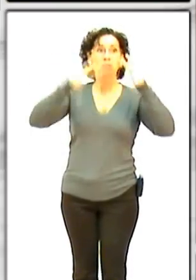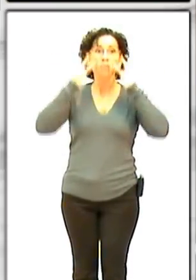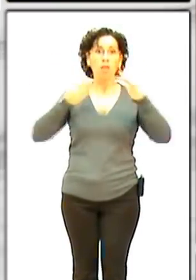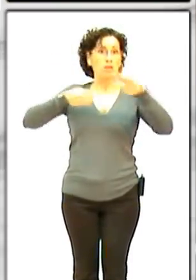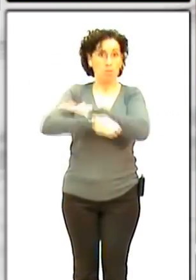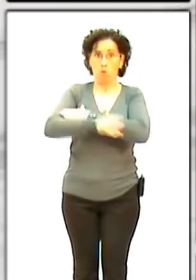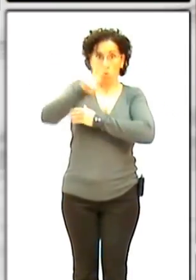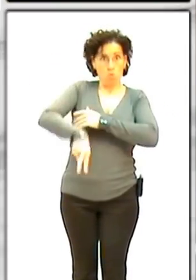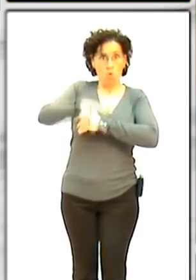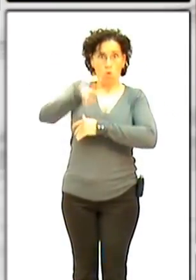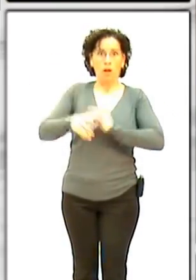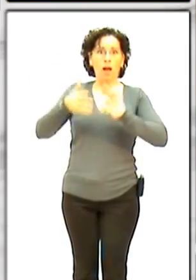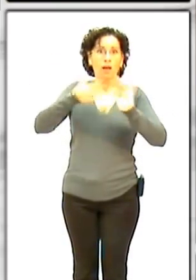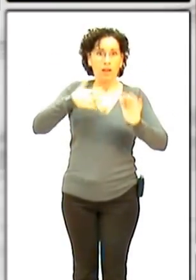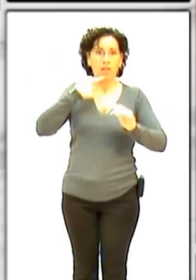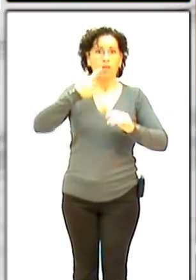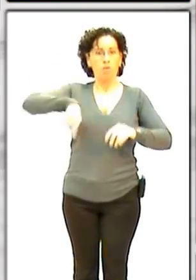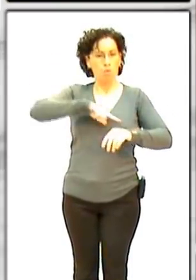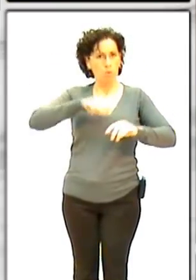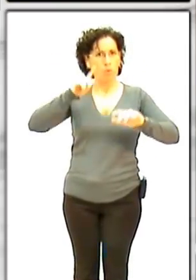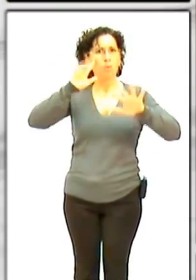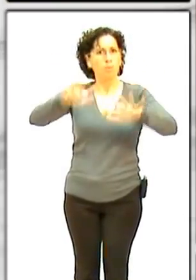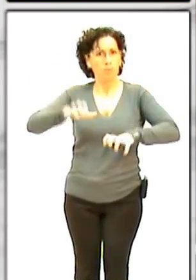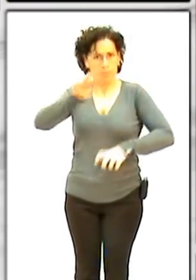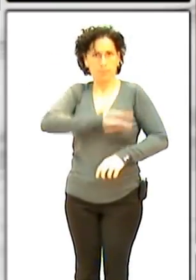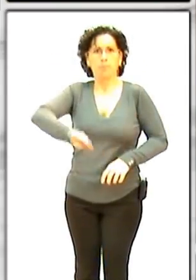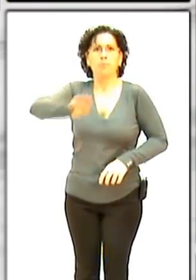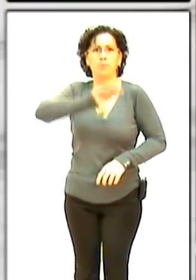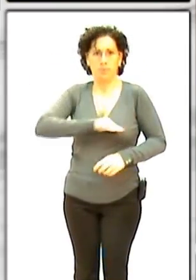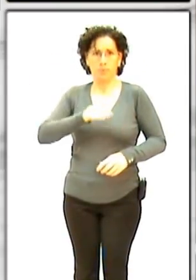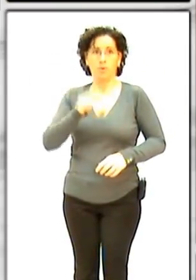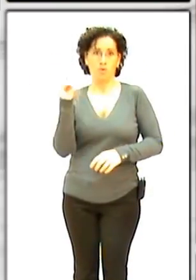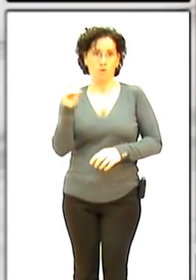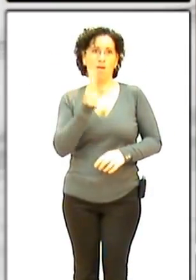dedicada a ello, y hemos aprendido bastante con Juan Luis y con Diego.